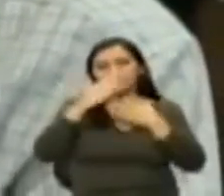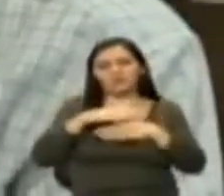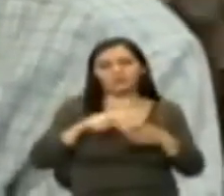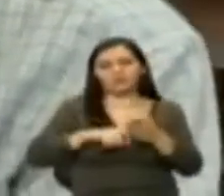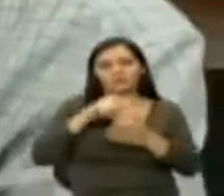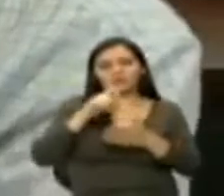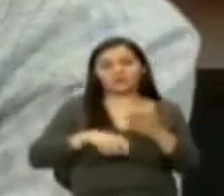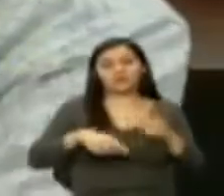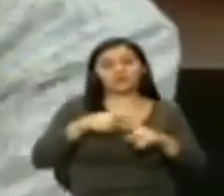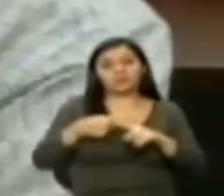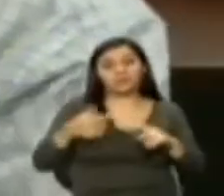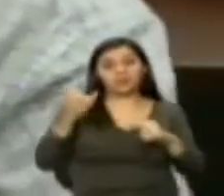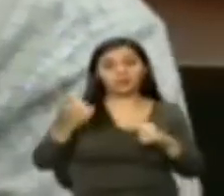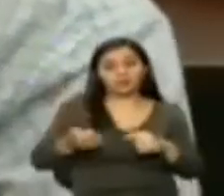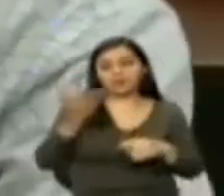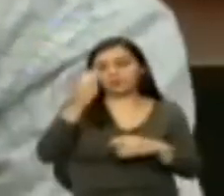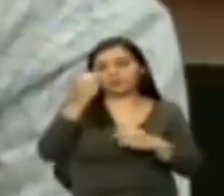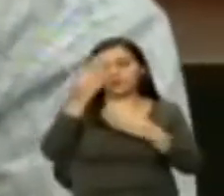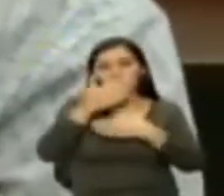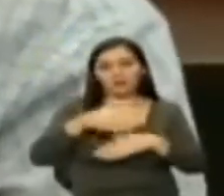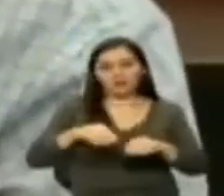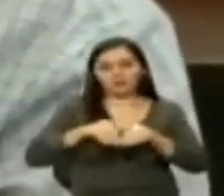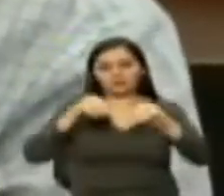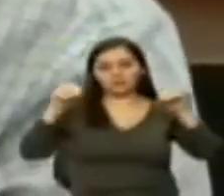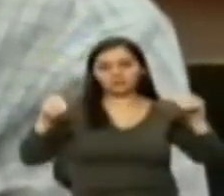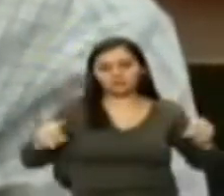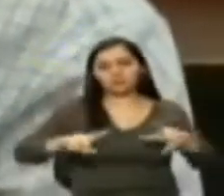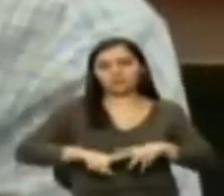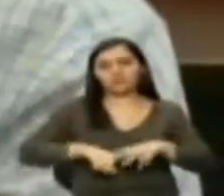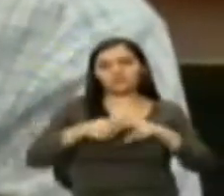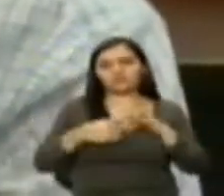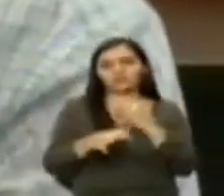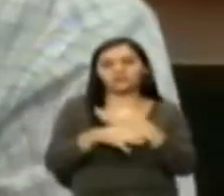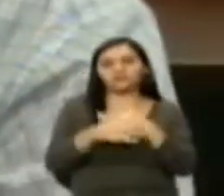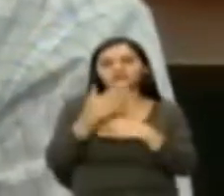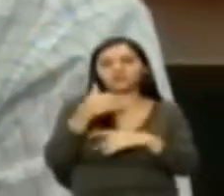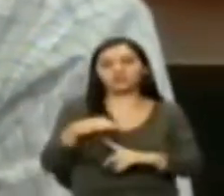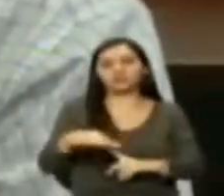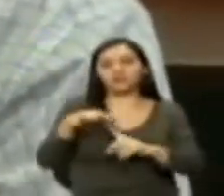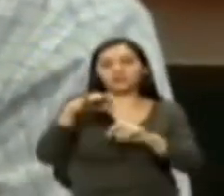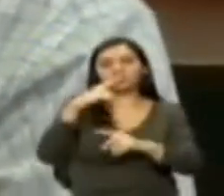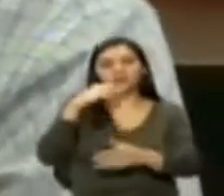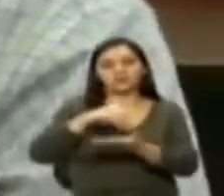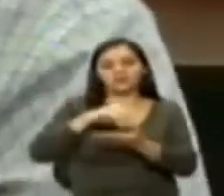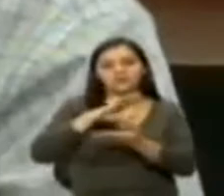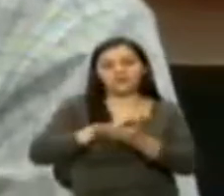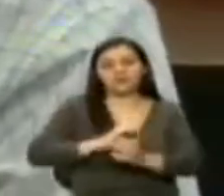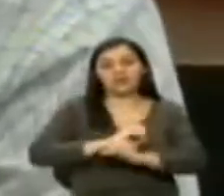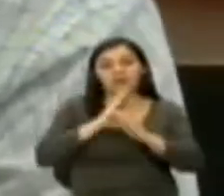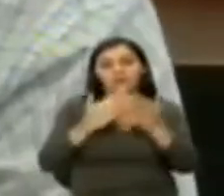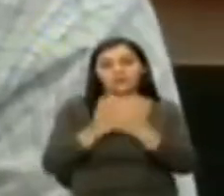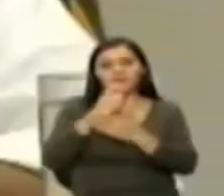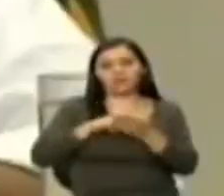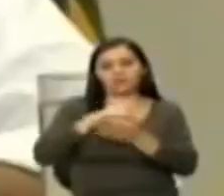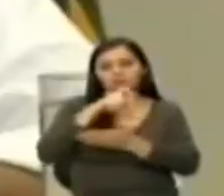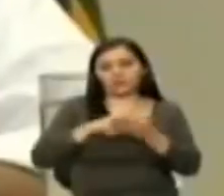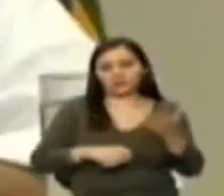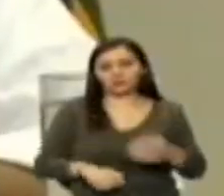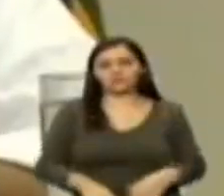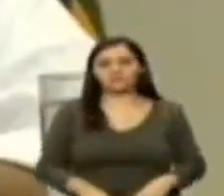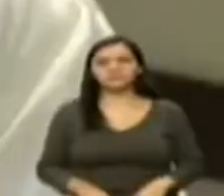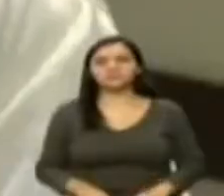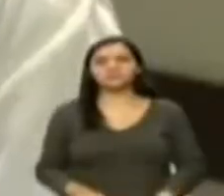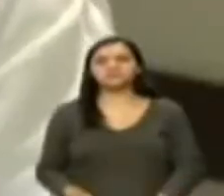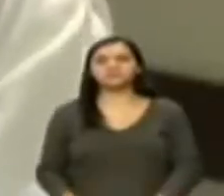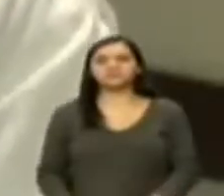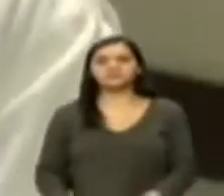contratista. Está en liquidación, es decir, eso ya está concluido para iniciar en función de la priorización que se determine una nueva contratación. Okay. Muchas